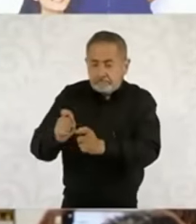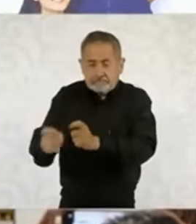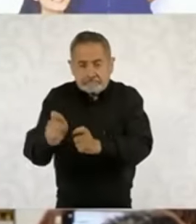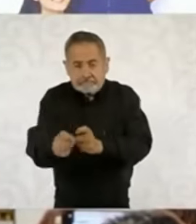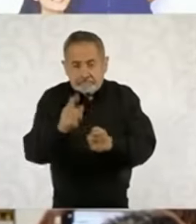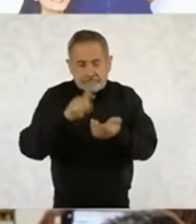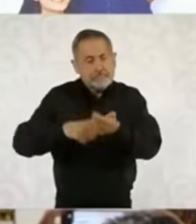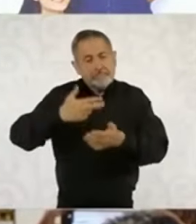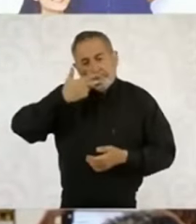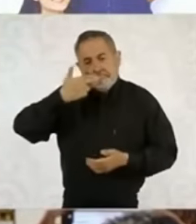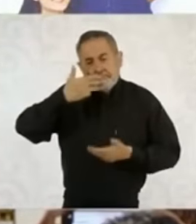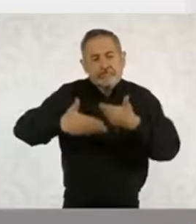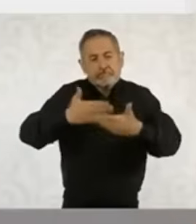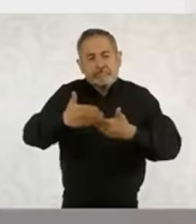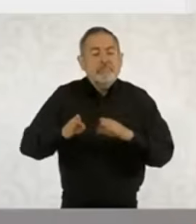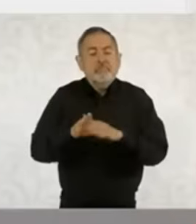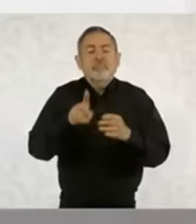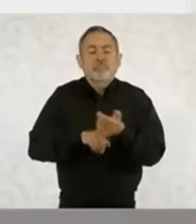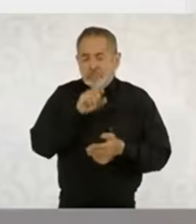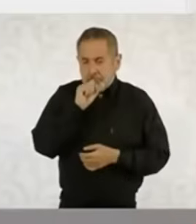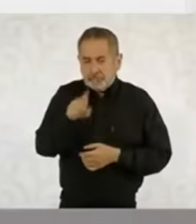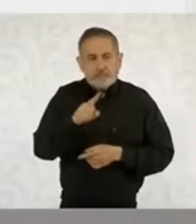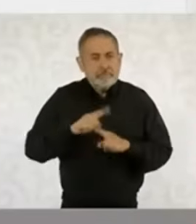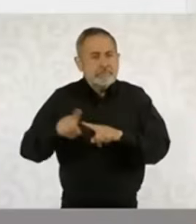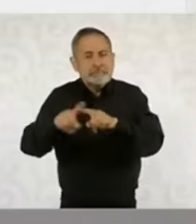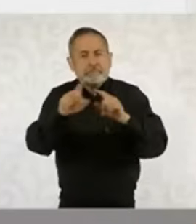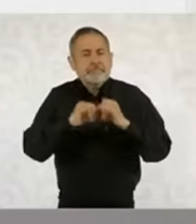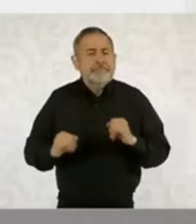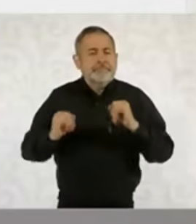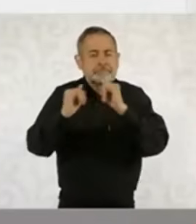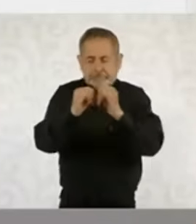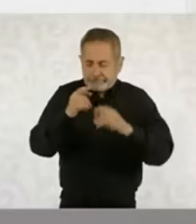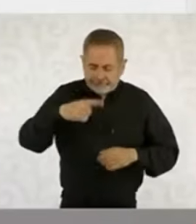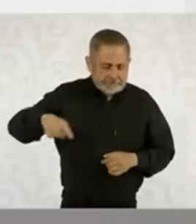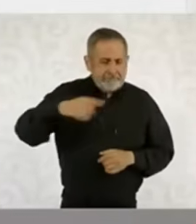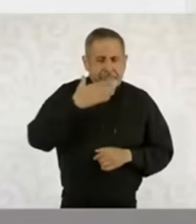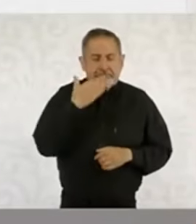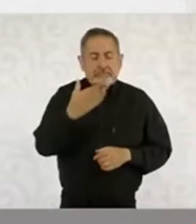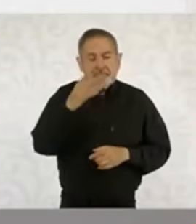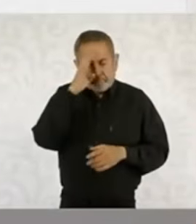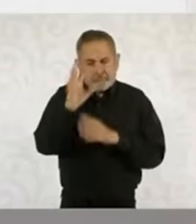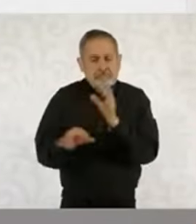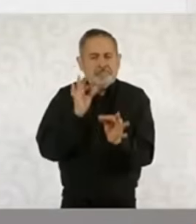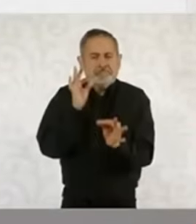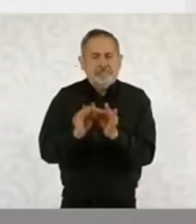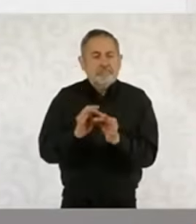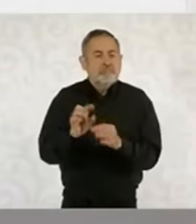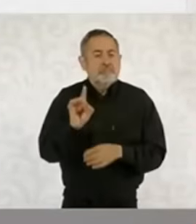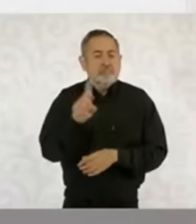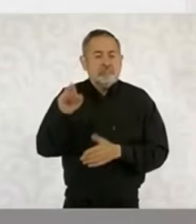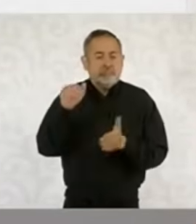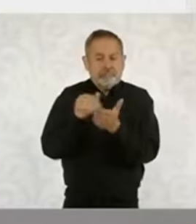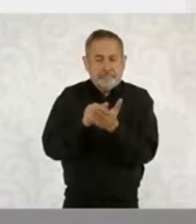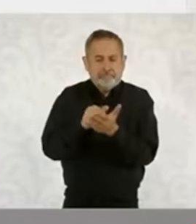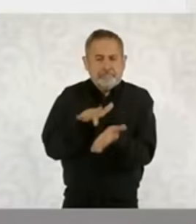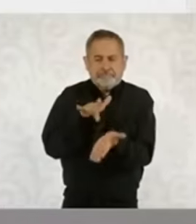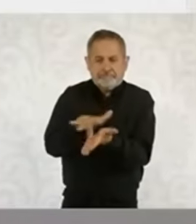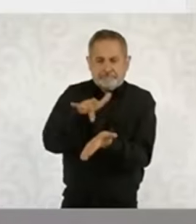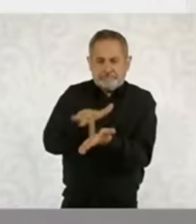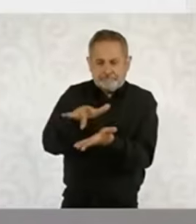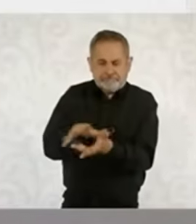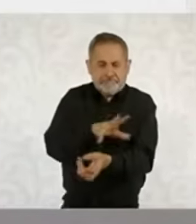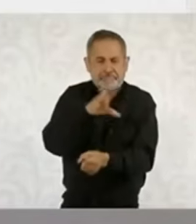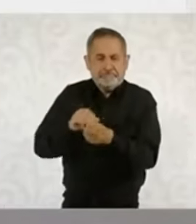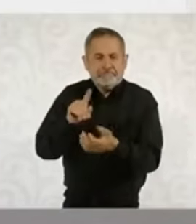de mejoramiento que suman también a todas las instituciones, y estamos a punto de concluir los 100.000 apoyos que